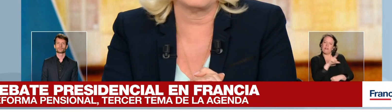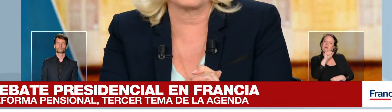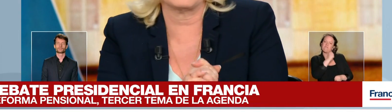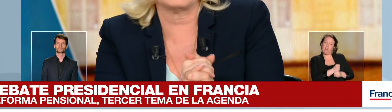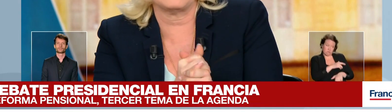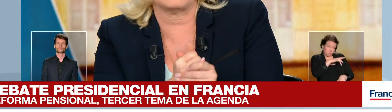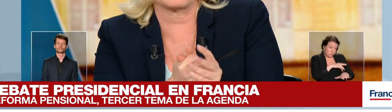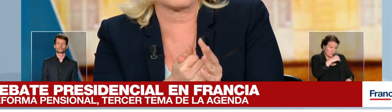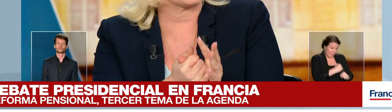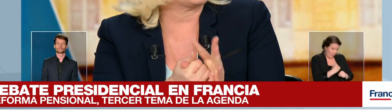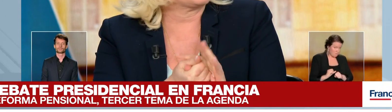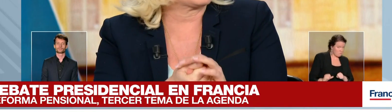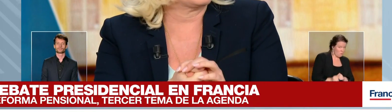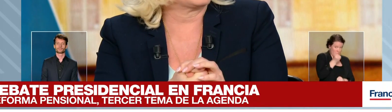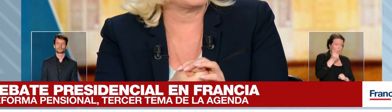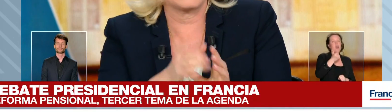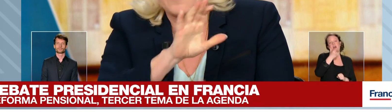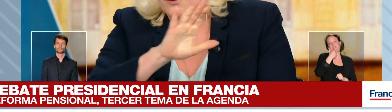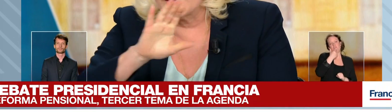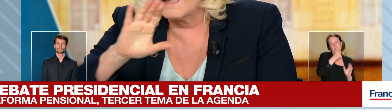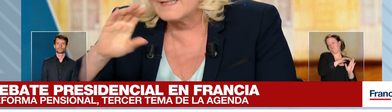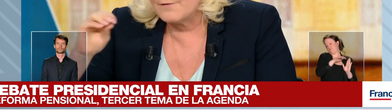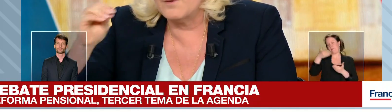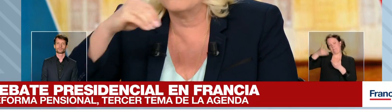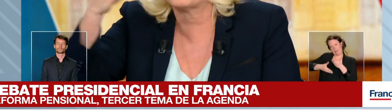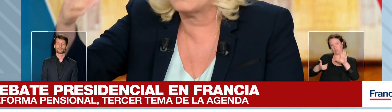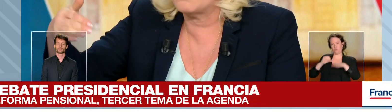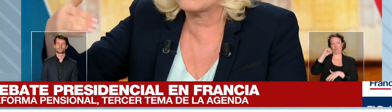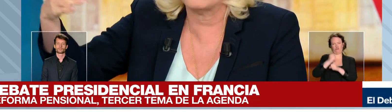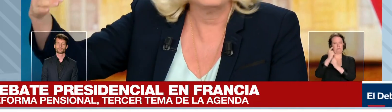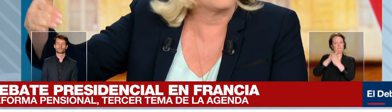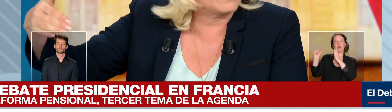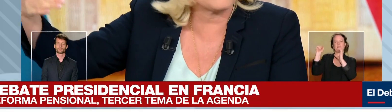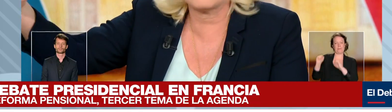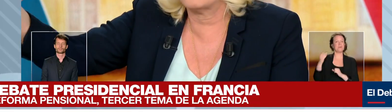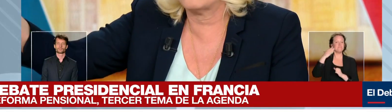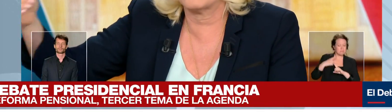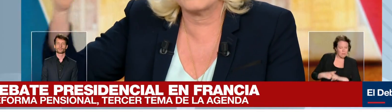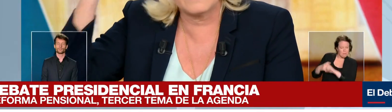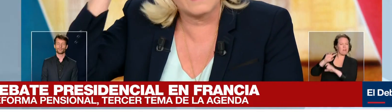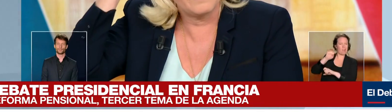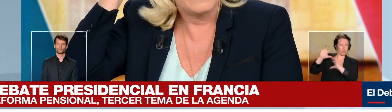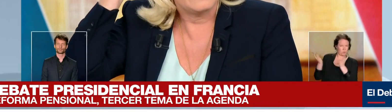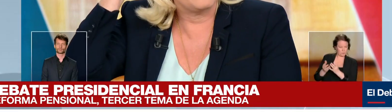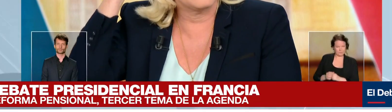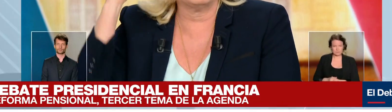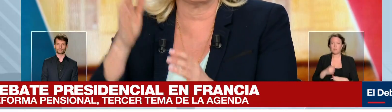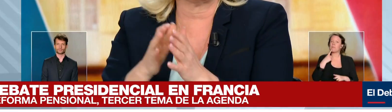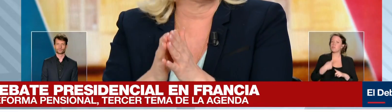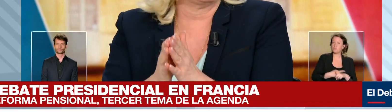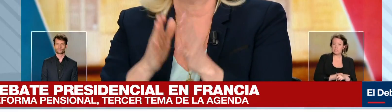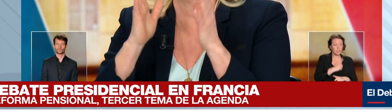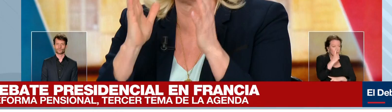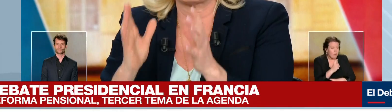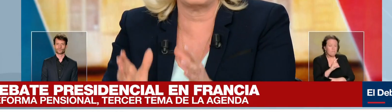años, todos ellos podrán tomar su jubilación a los 60 años después de haber pagado 40 anualidades. Y progresivamente, en función de la edad a la